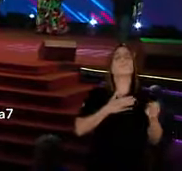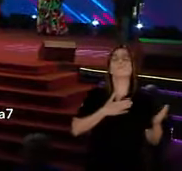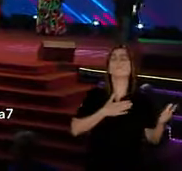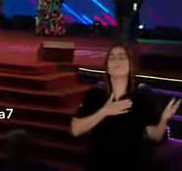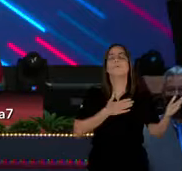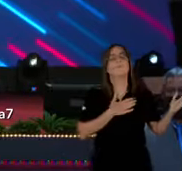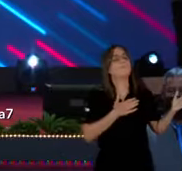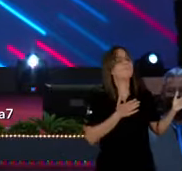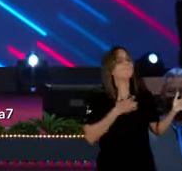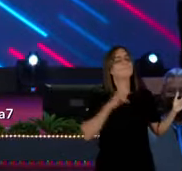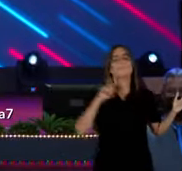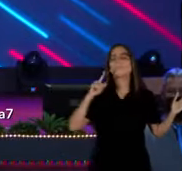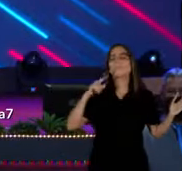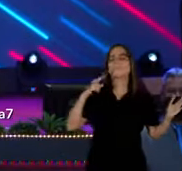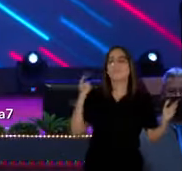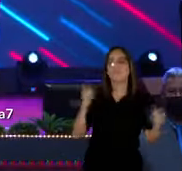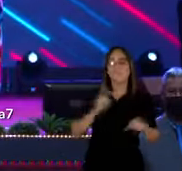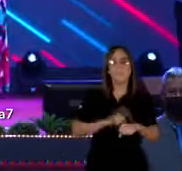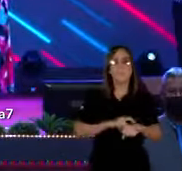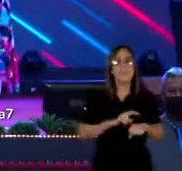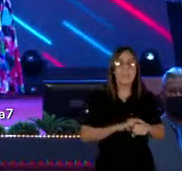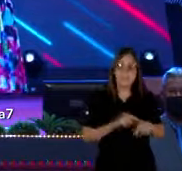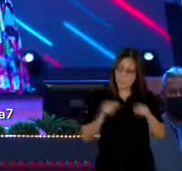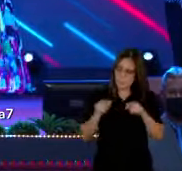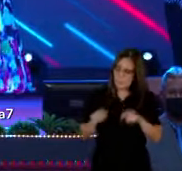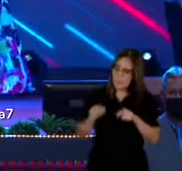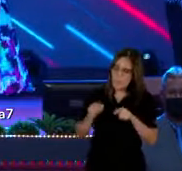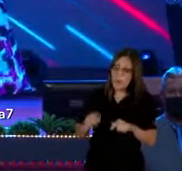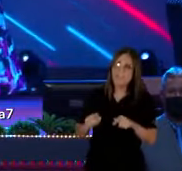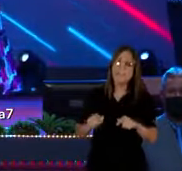Solo un momento pasó.